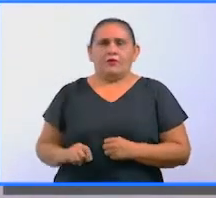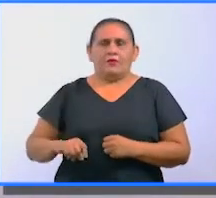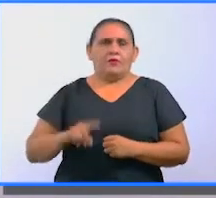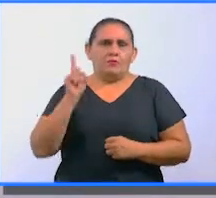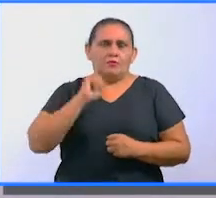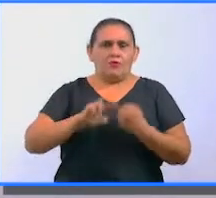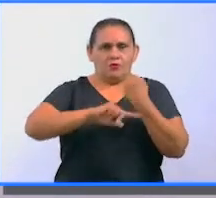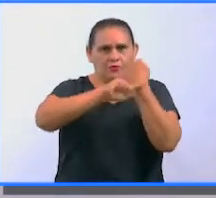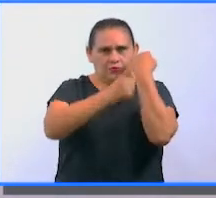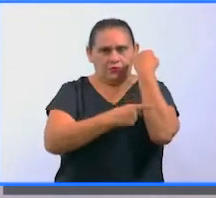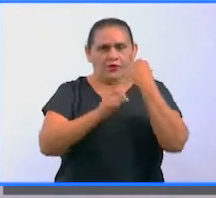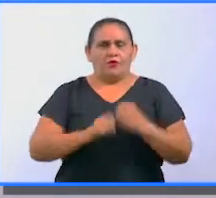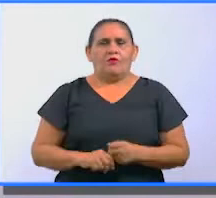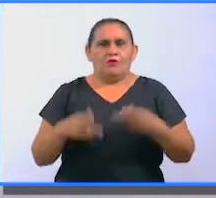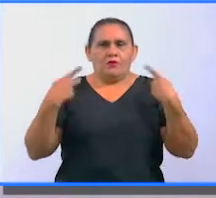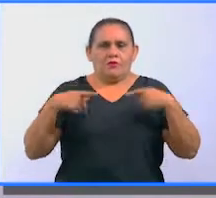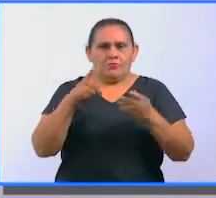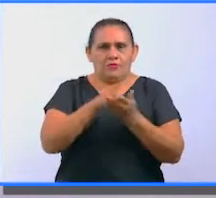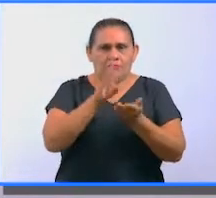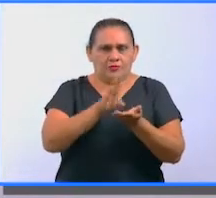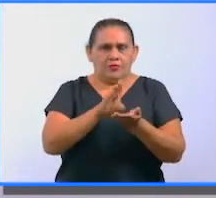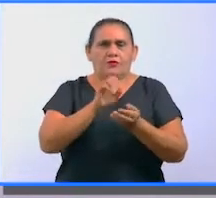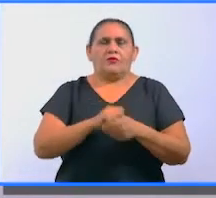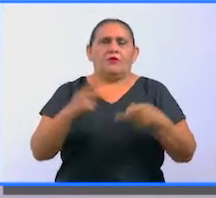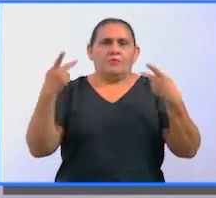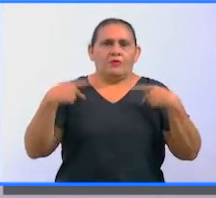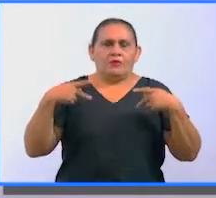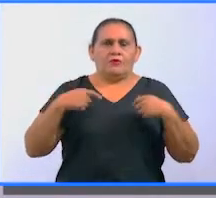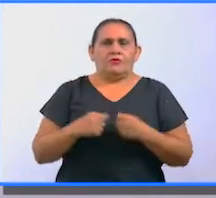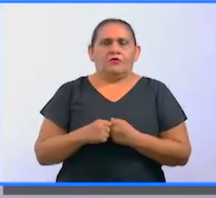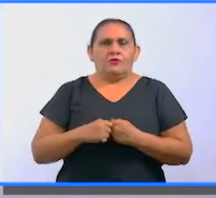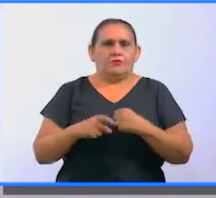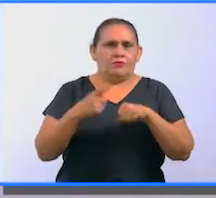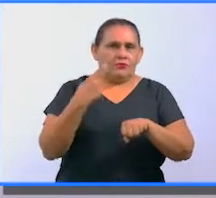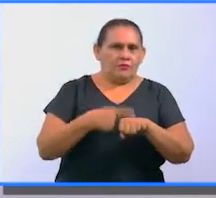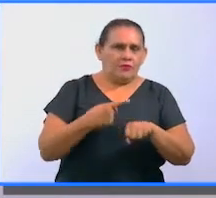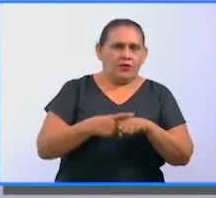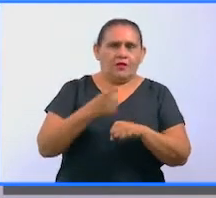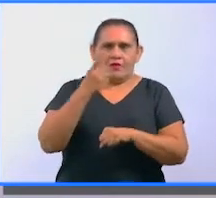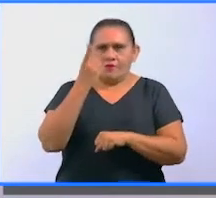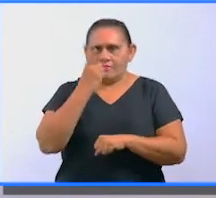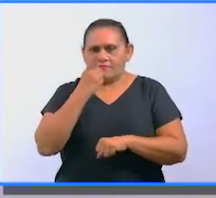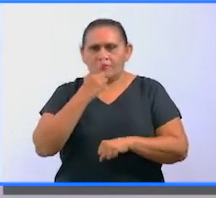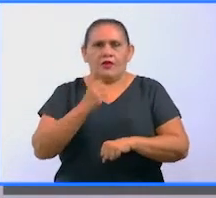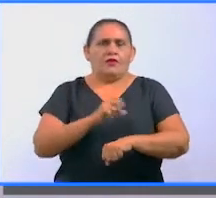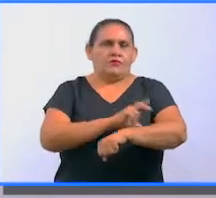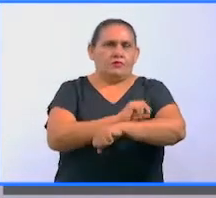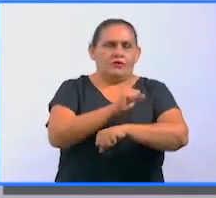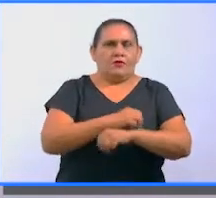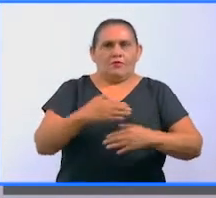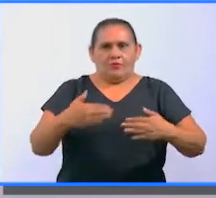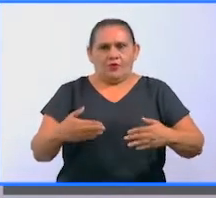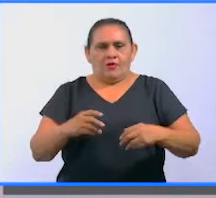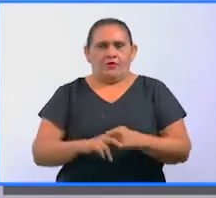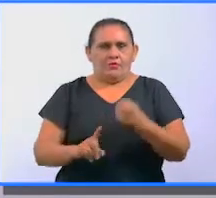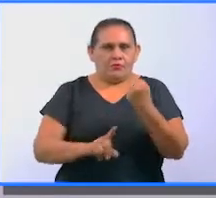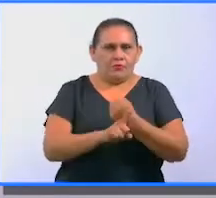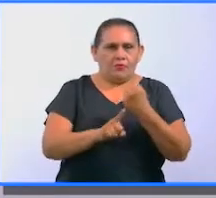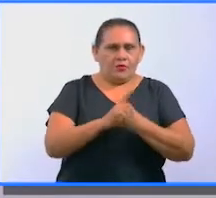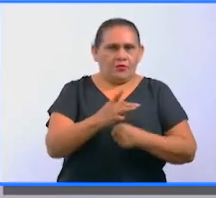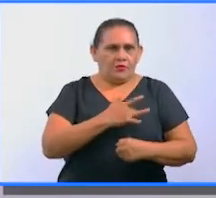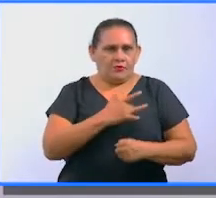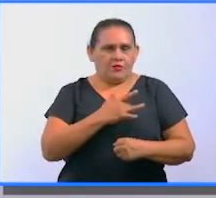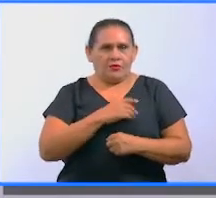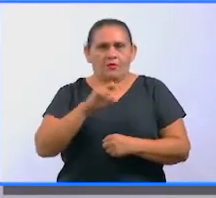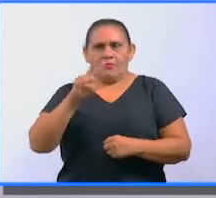mujeres embarazadas, personas con discapacidad, personas con padecimientos como diabetes, hipertensión, sobrepeso, problemas cardíacos,